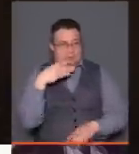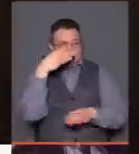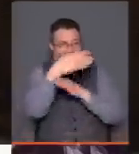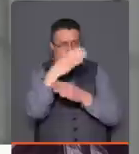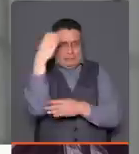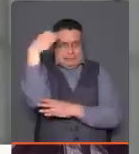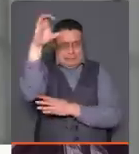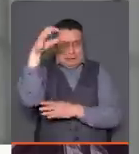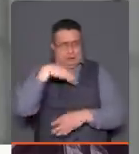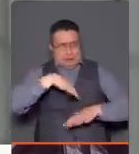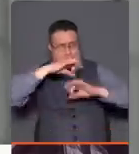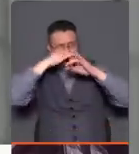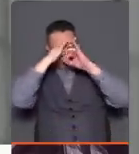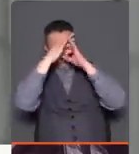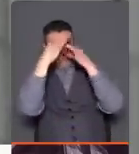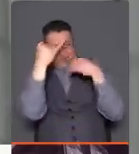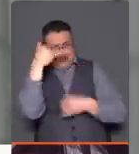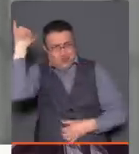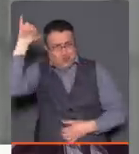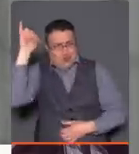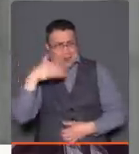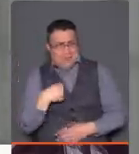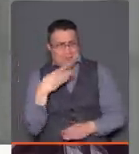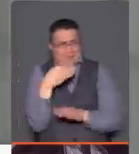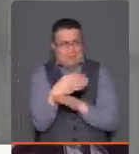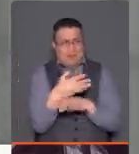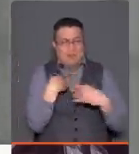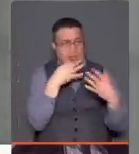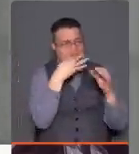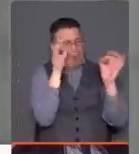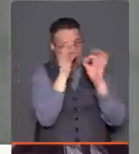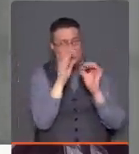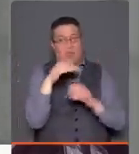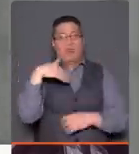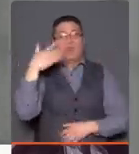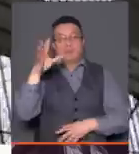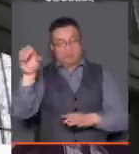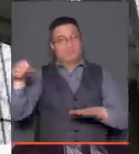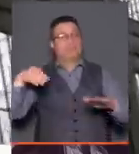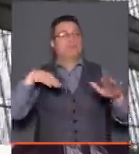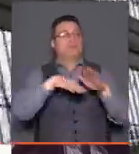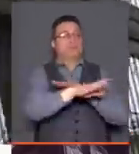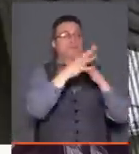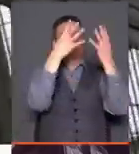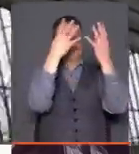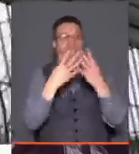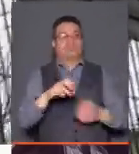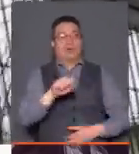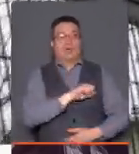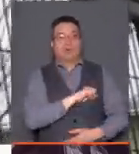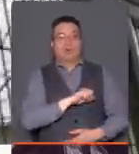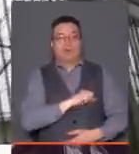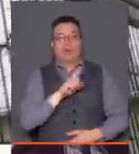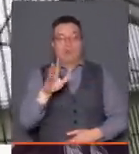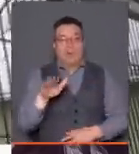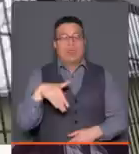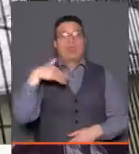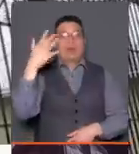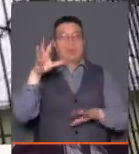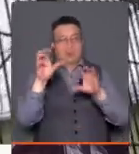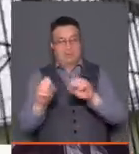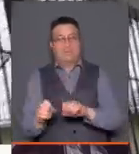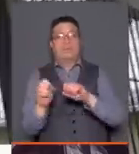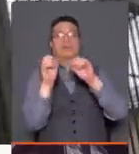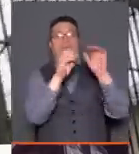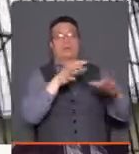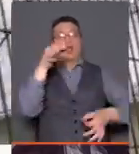pero De nada sirvió explicarlo al otro día temprano la llevaron a un centro de detención en Santiago para hacer luego trasladaba hasta